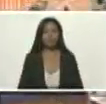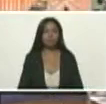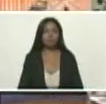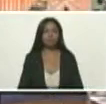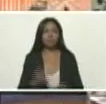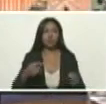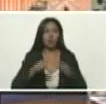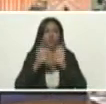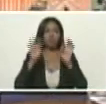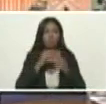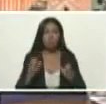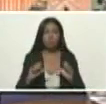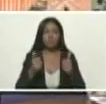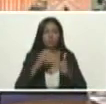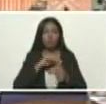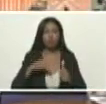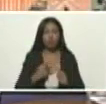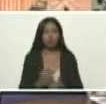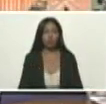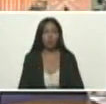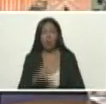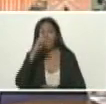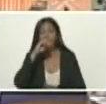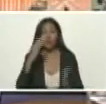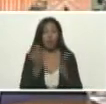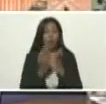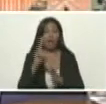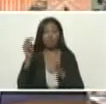Así estamos arrancando. Año escolar